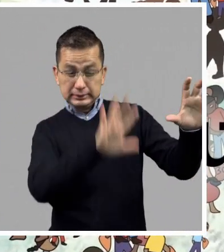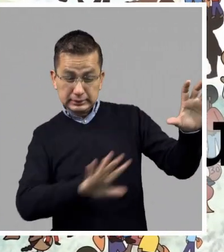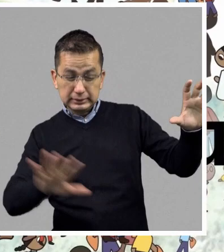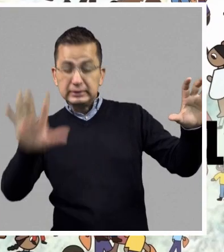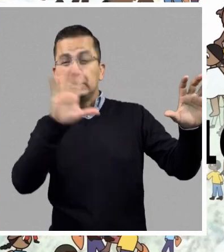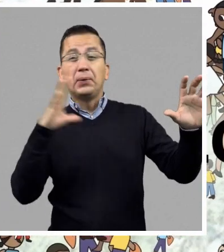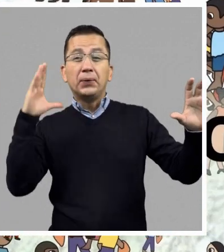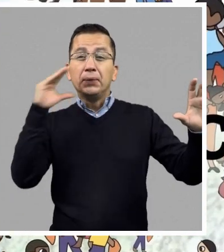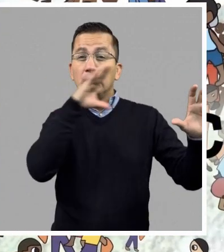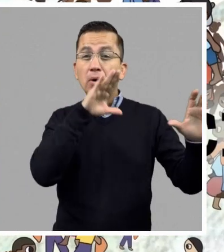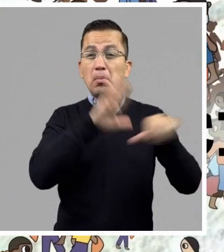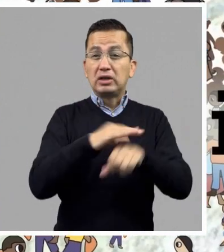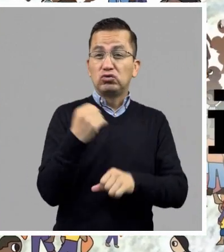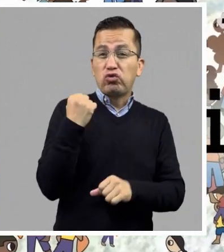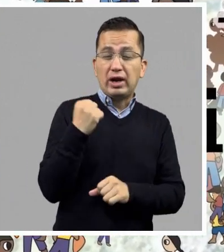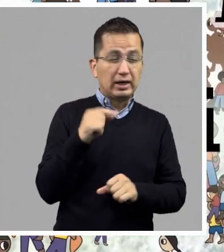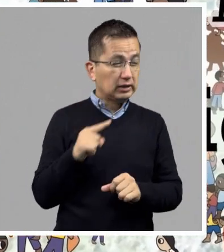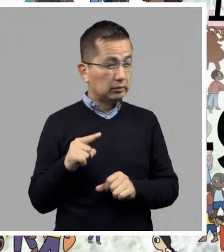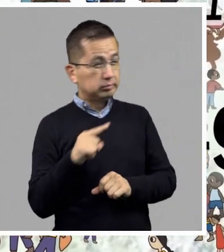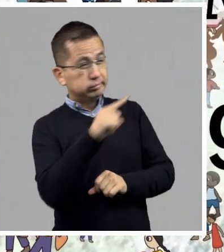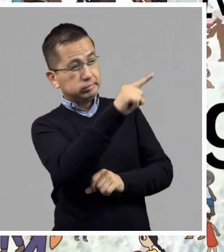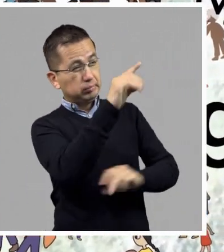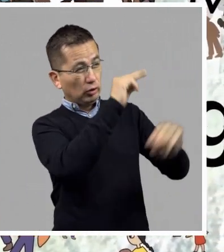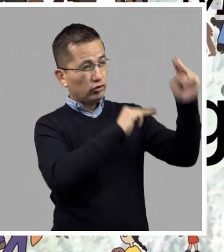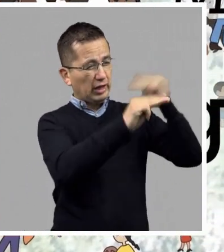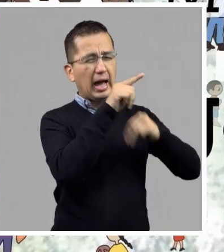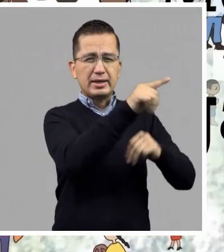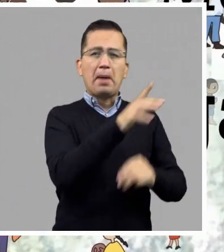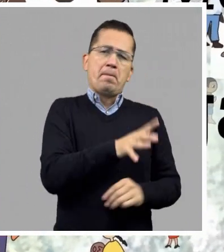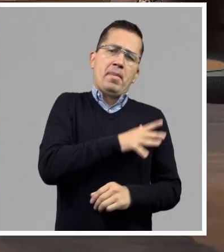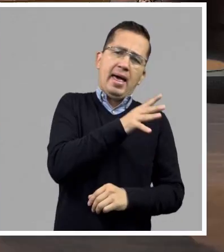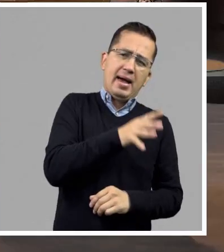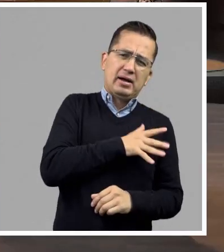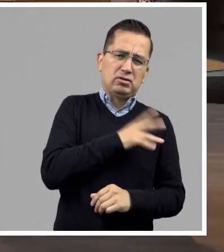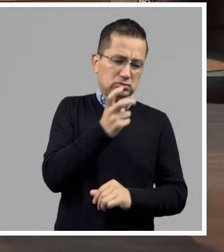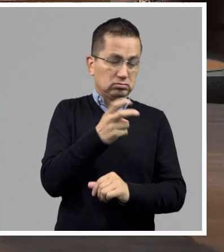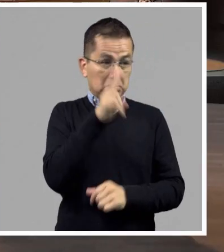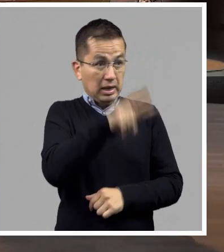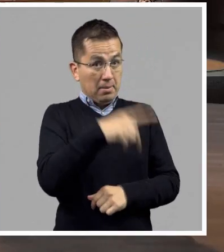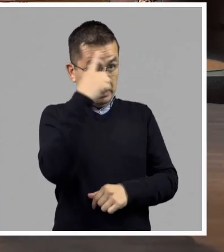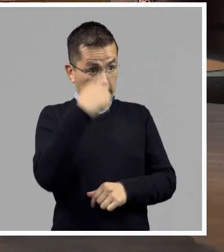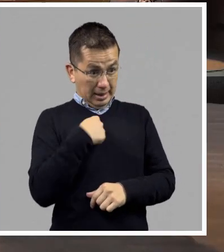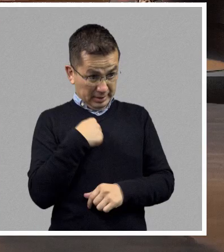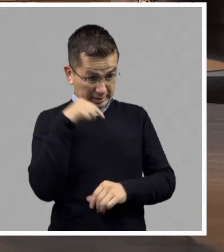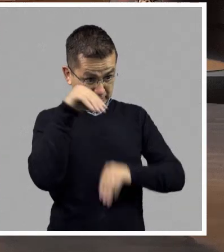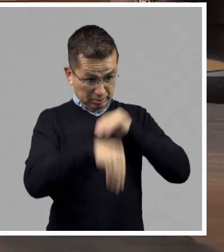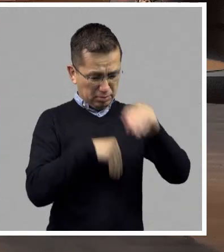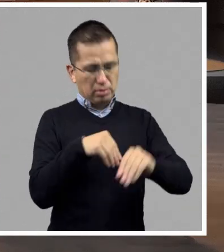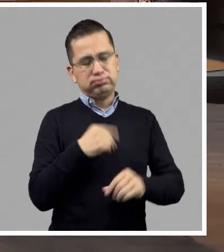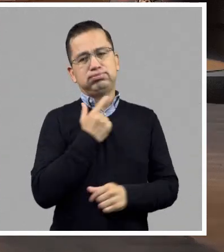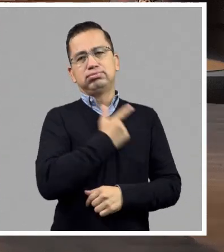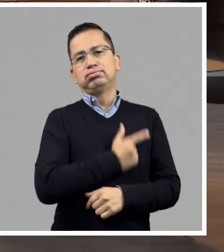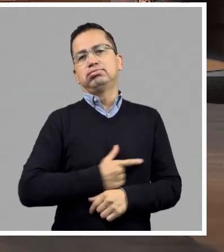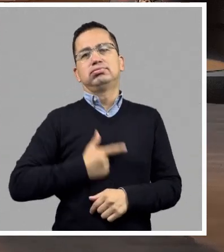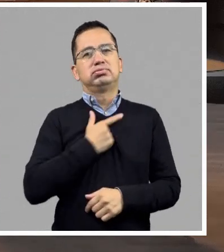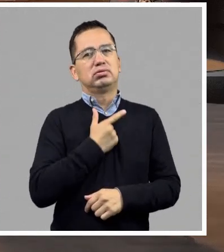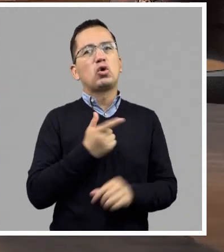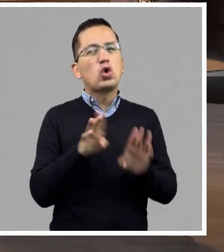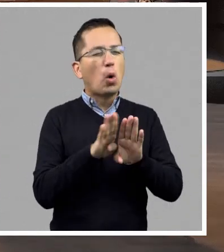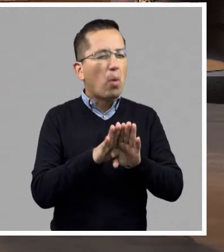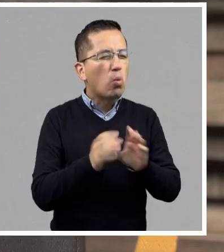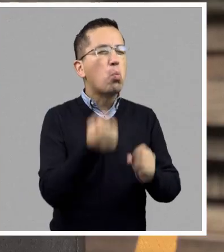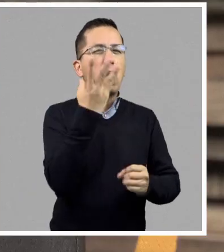a tender a ser más negros que los que están más hacia la montañita tienden a ser un poquito más blanquitos bueno yo me divertí mucho con esa parte esta